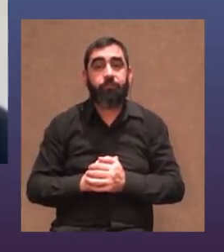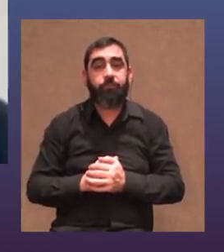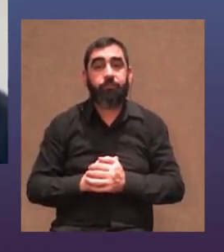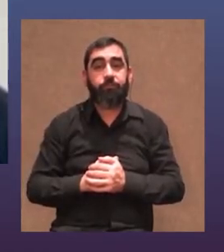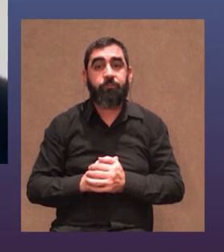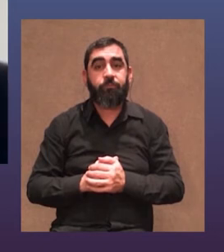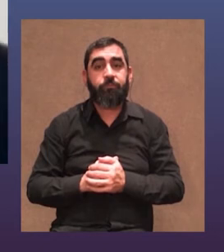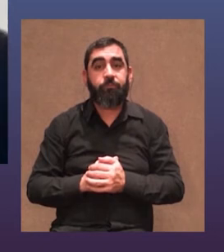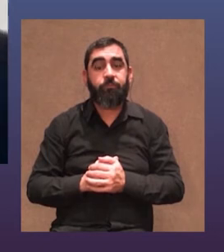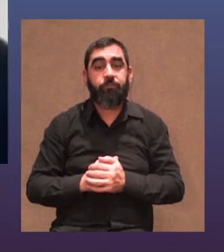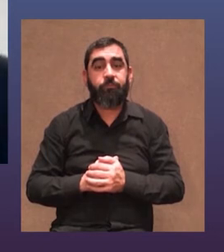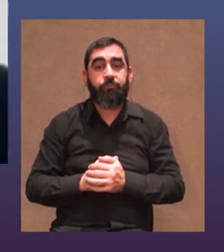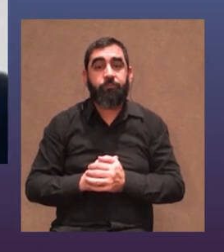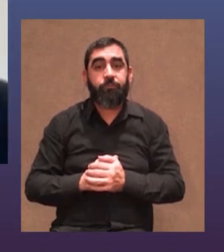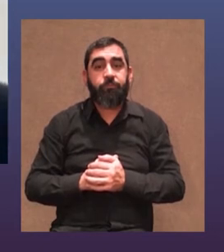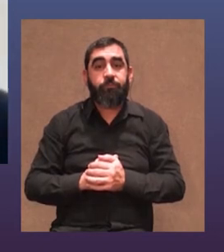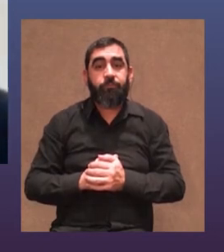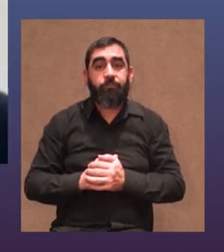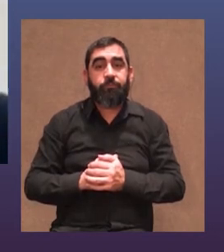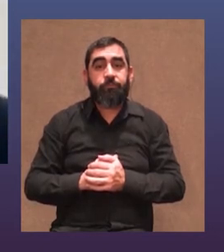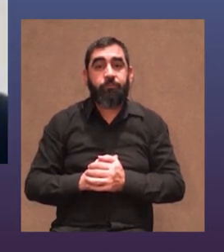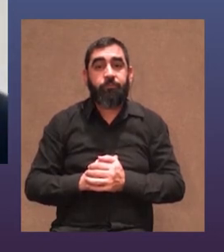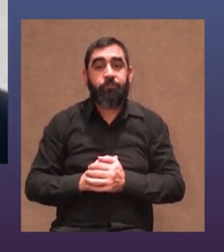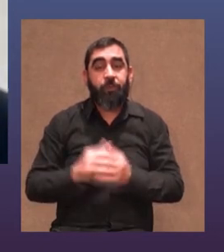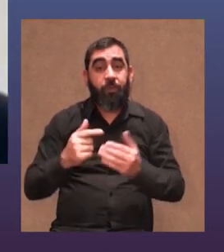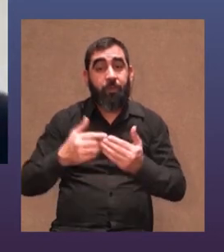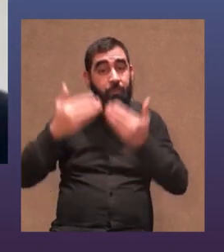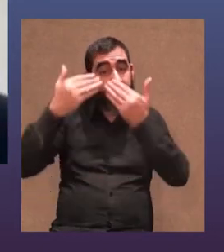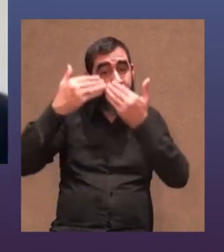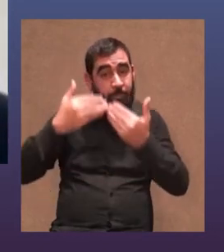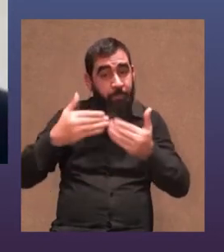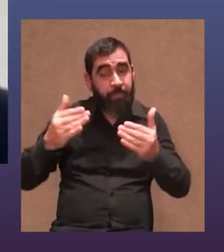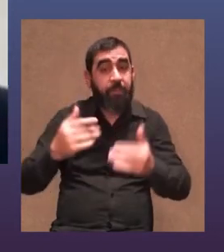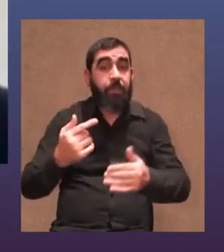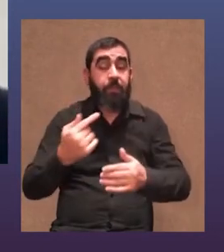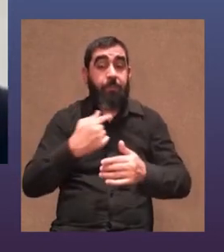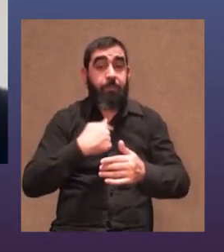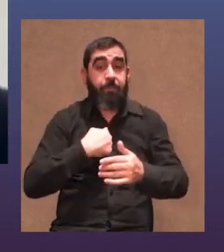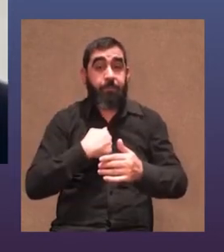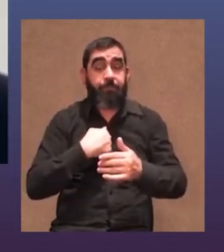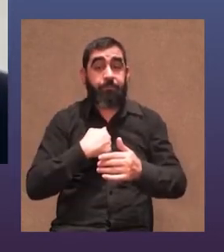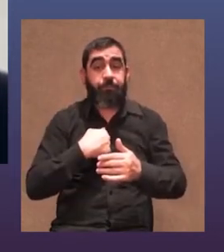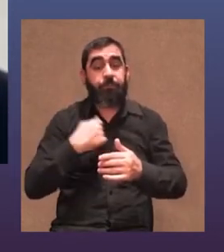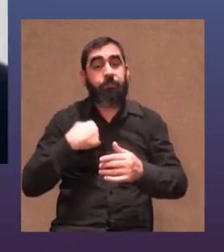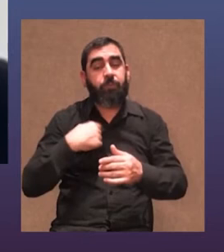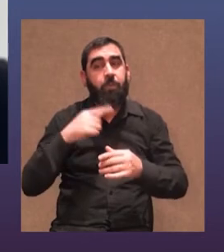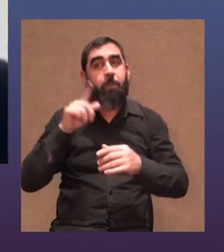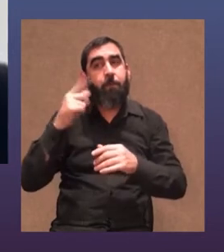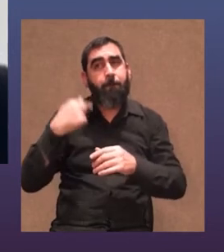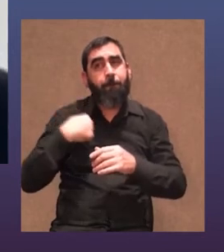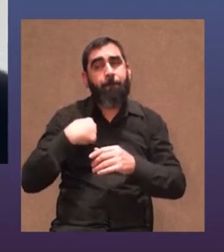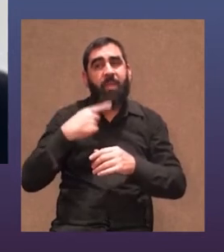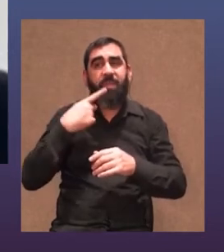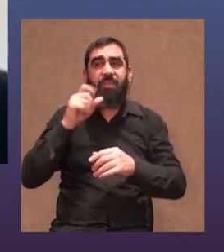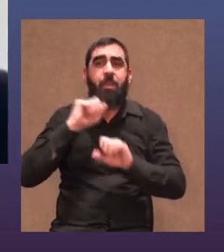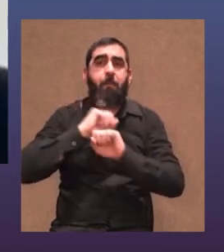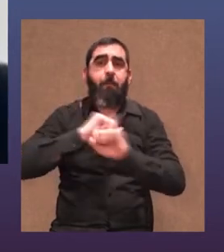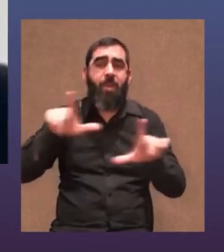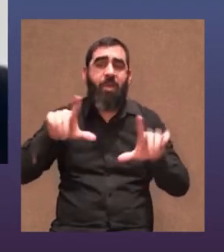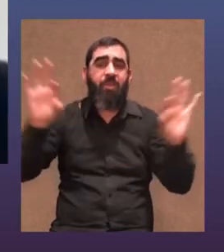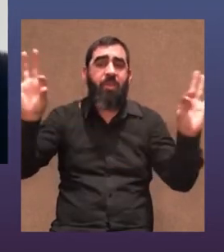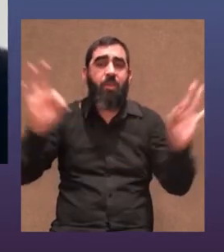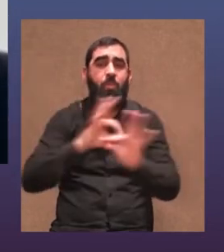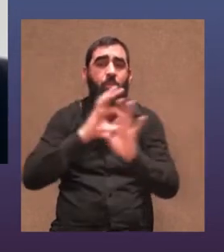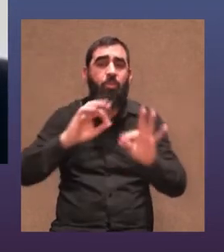Sí, ahí. Para empezar, a mí, para mí está mal decir música clásica, o